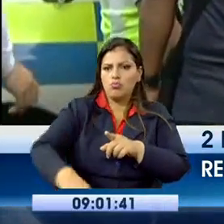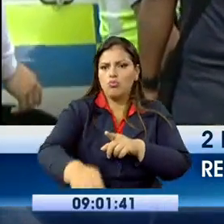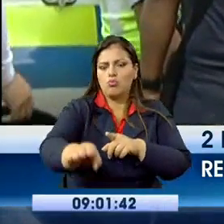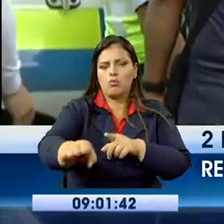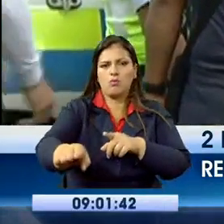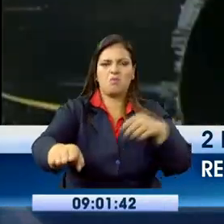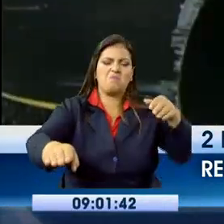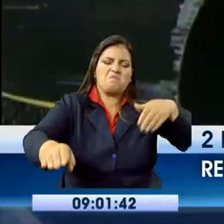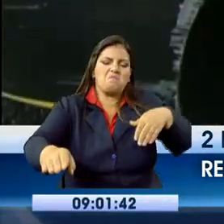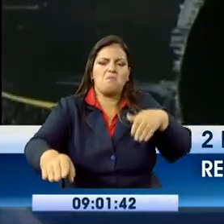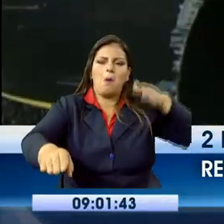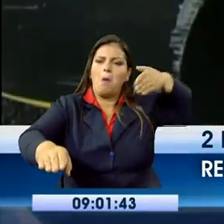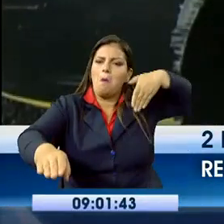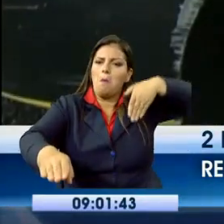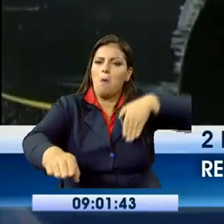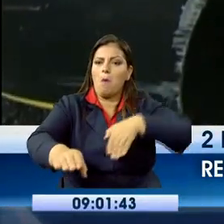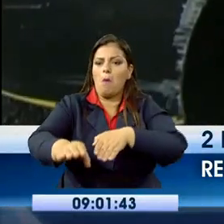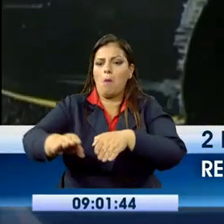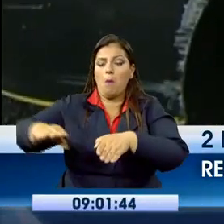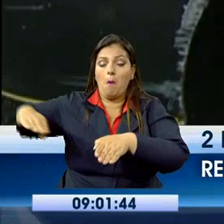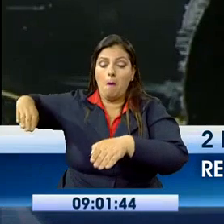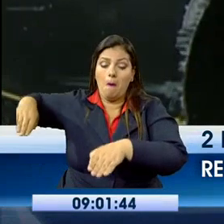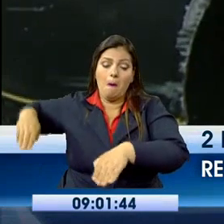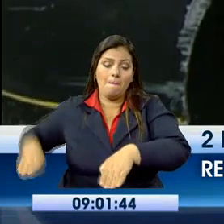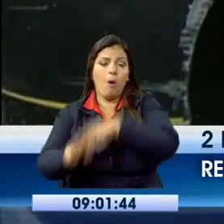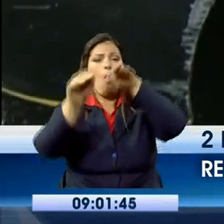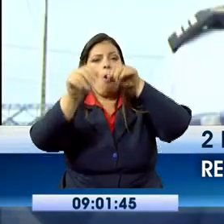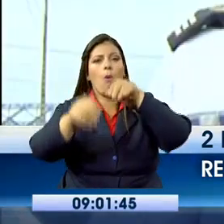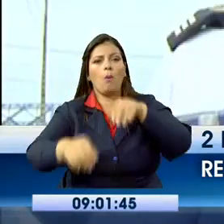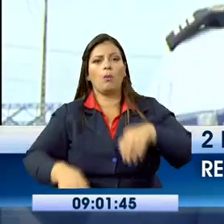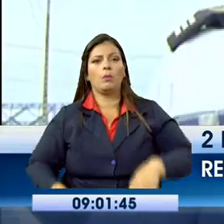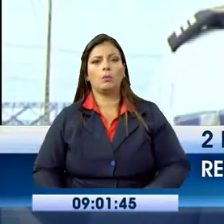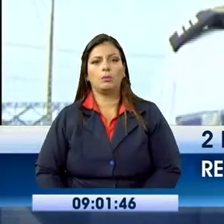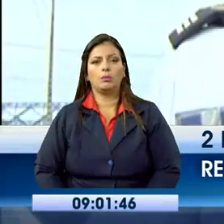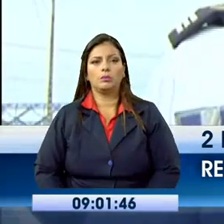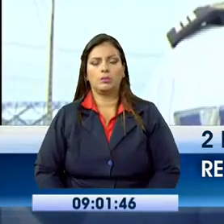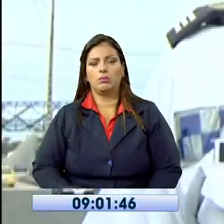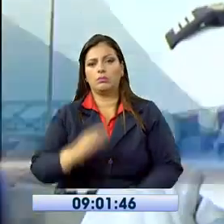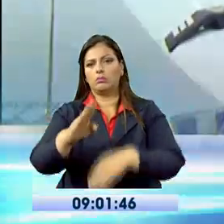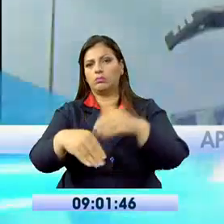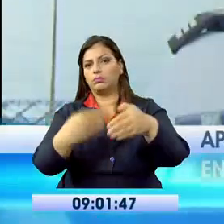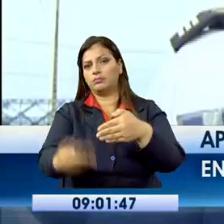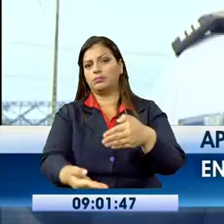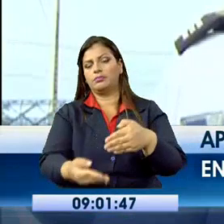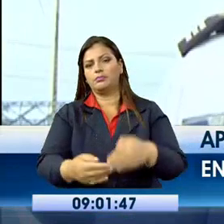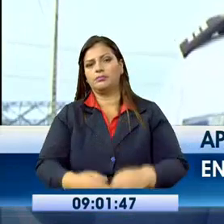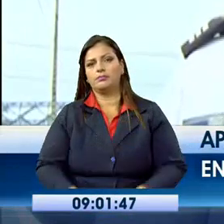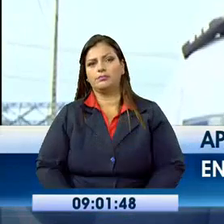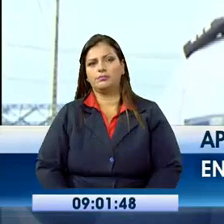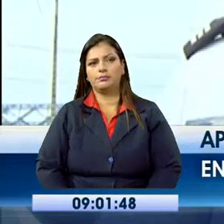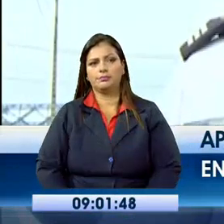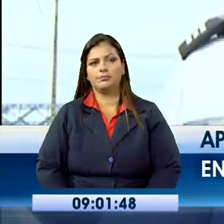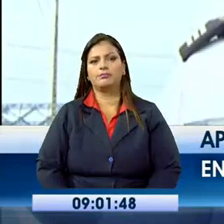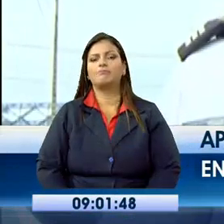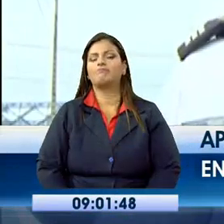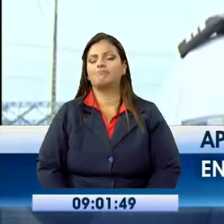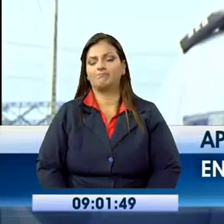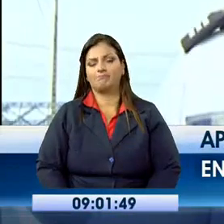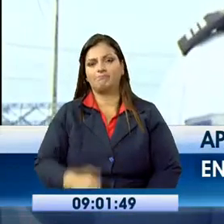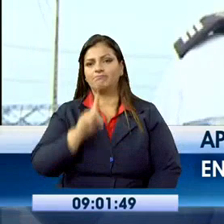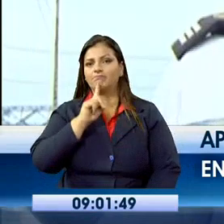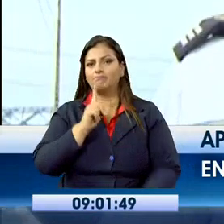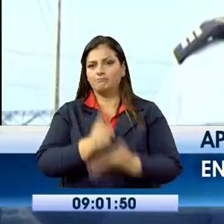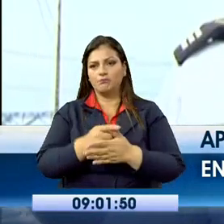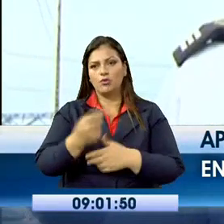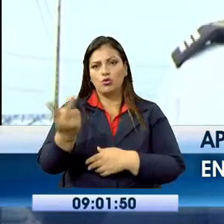volcamiento. Por ese motivo, el vehículo más afectado es el Chevrolet negro, porque recalco, además del estrellamiento con el